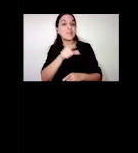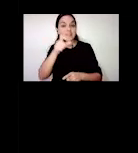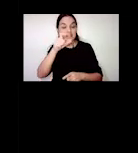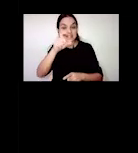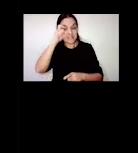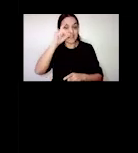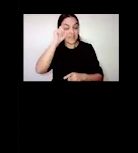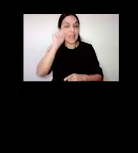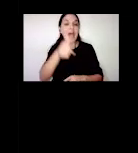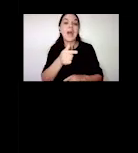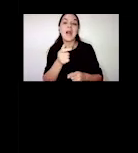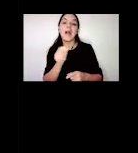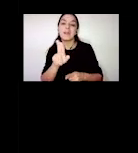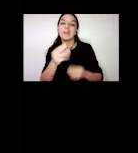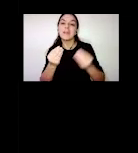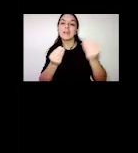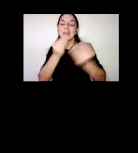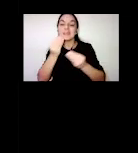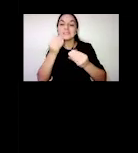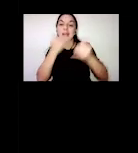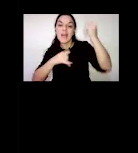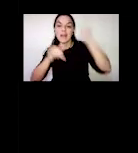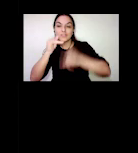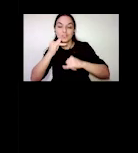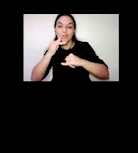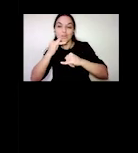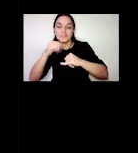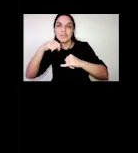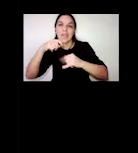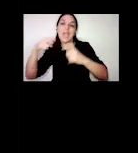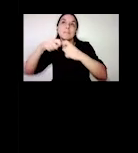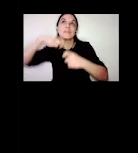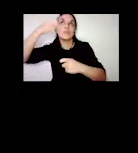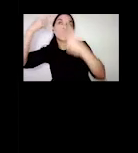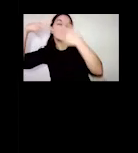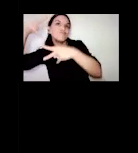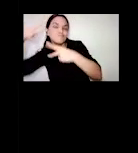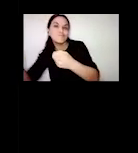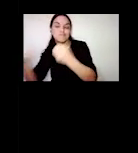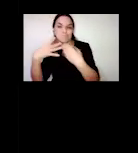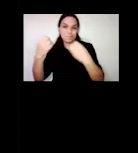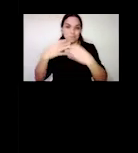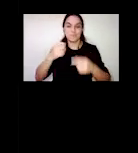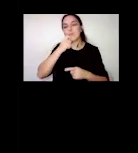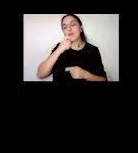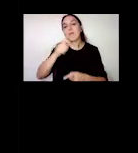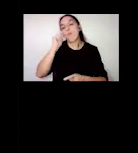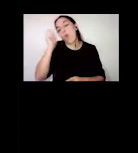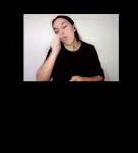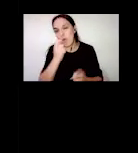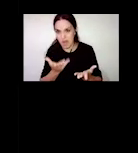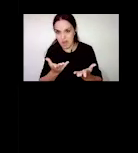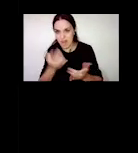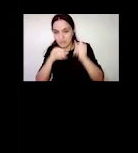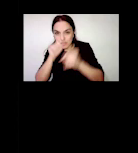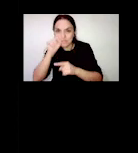son acciones emitidas por empresas extranjeras. Por ejemplo, se pueden tener CDR de Google.